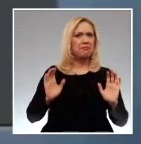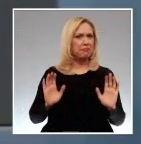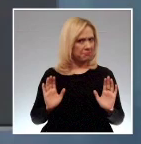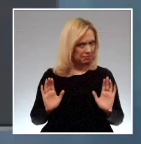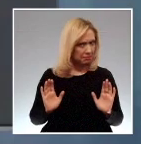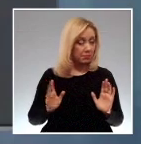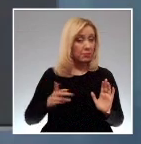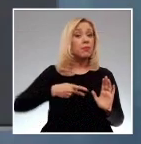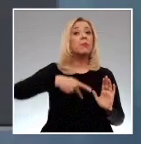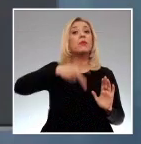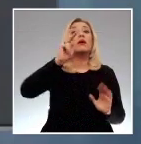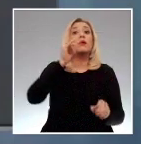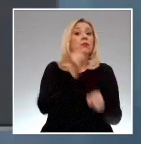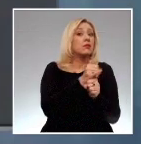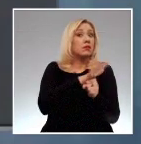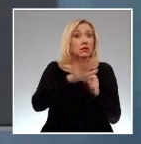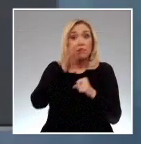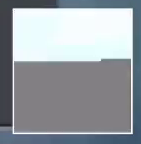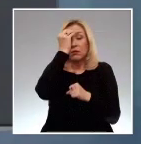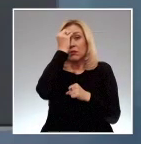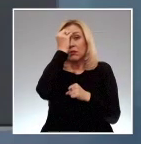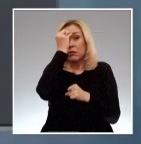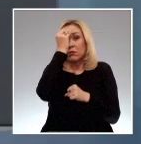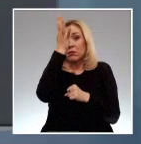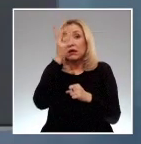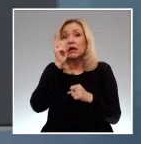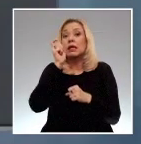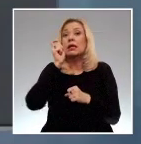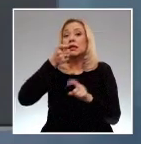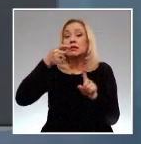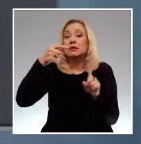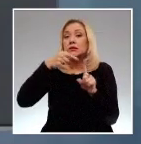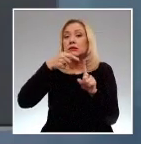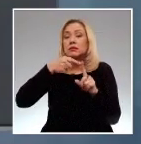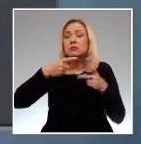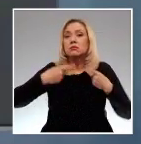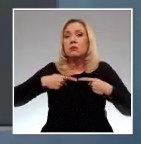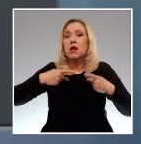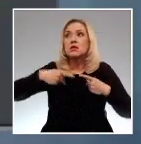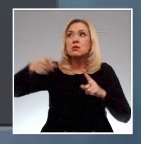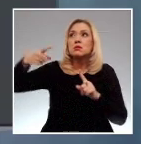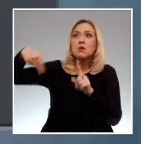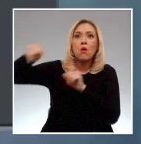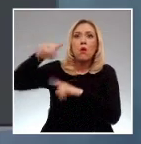olvidar a las personas que no tienen acceso a esa